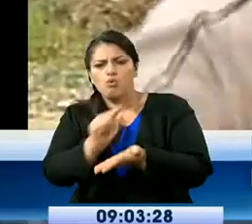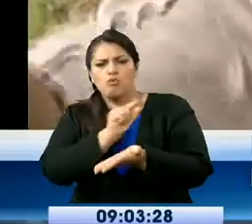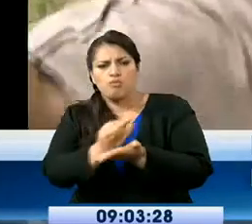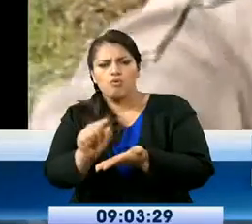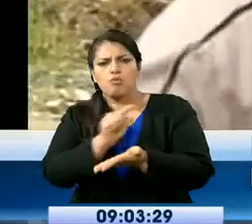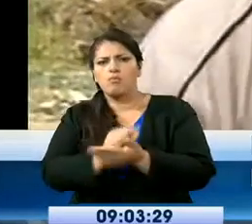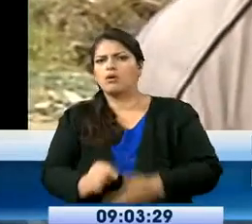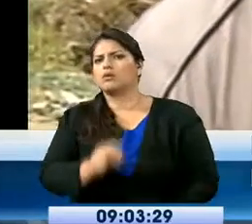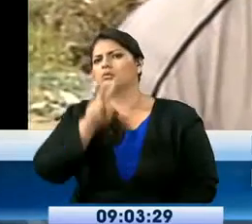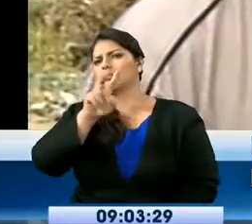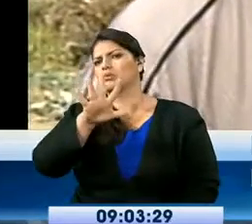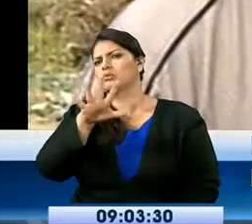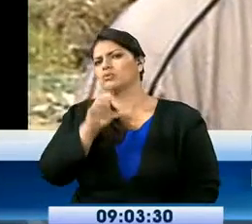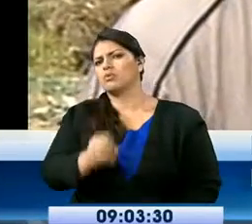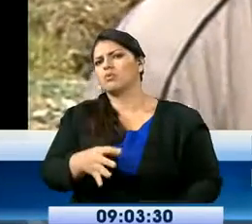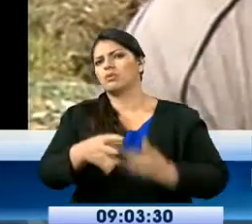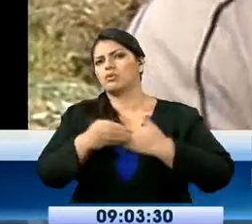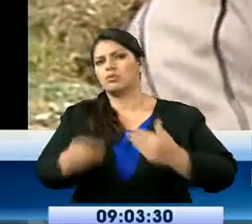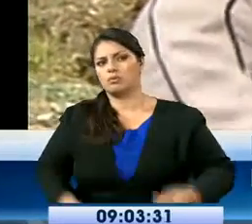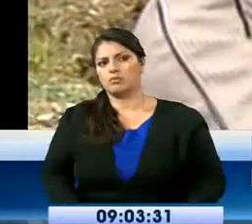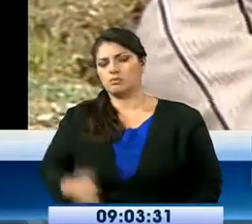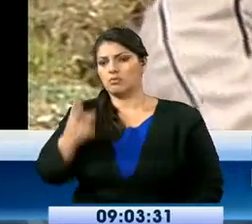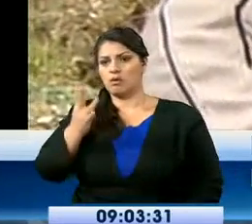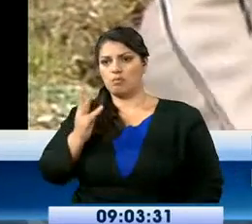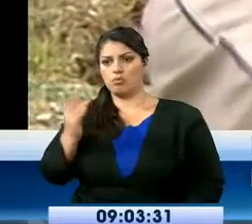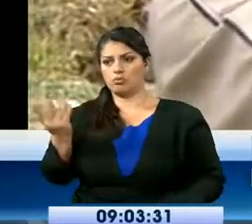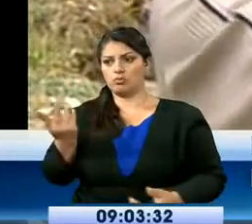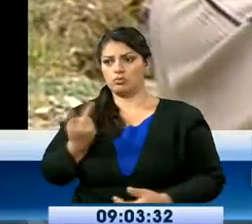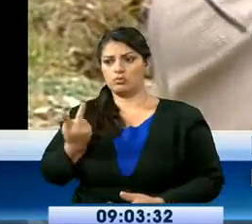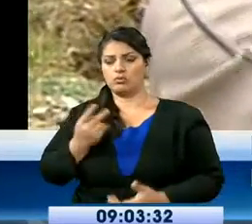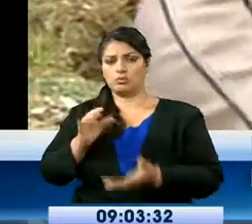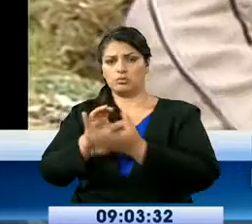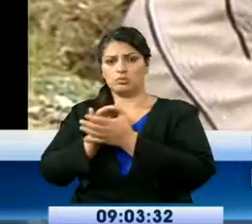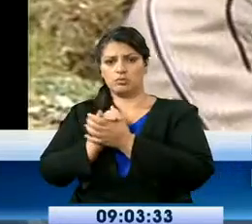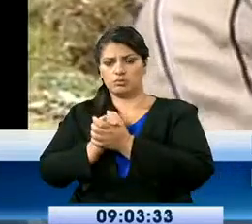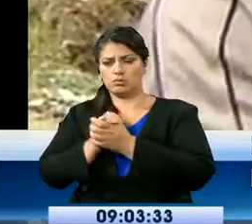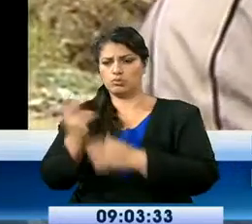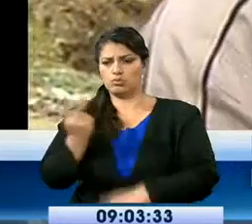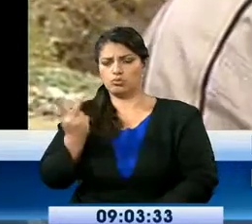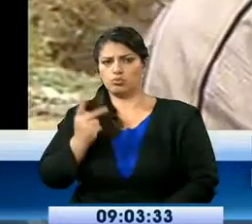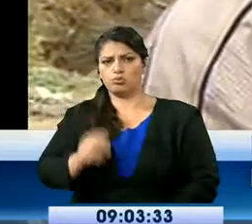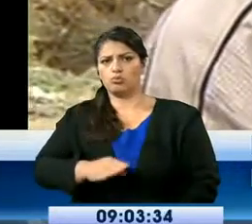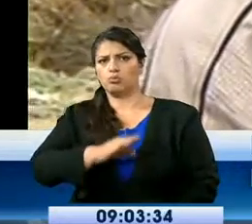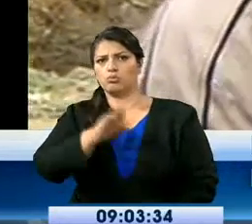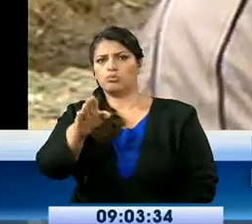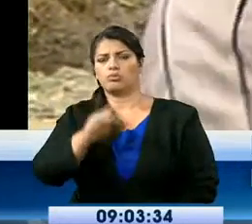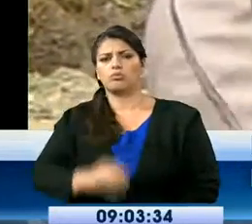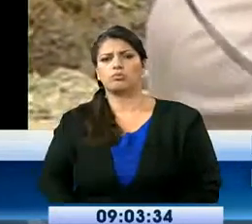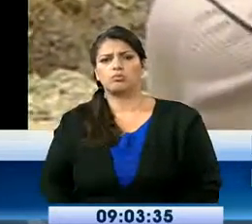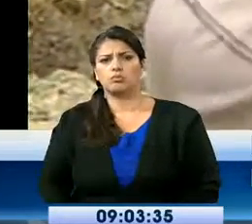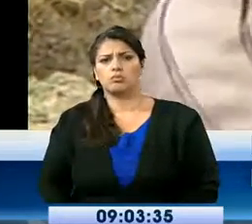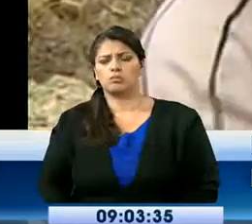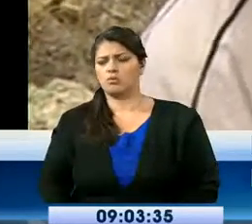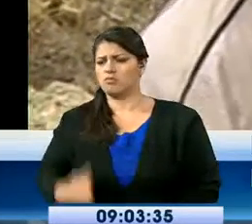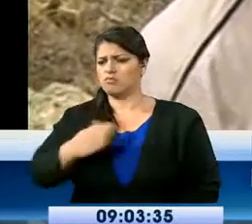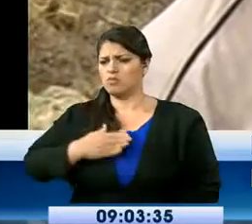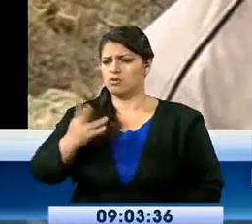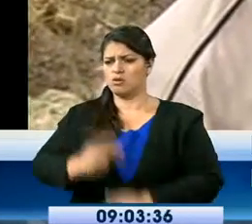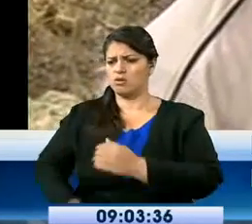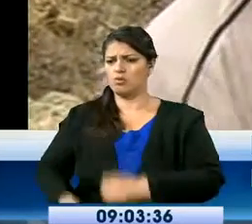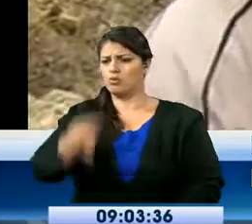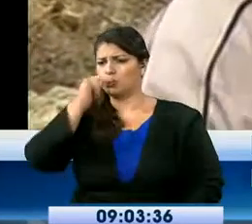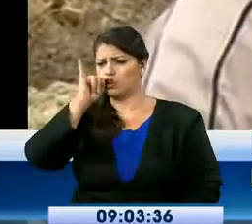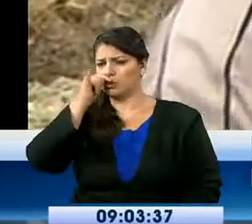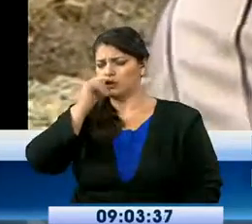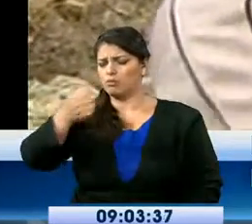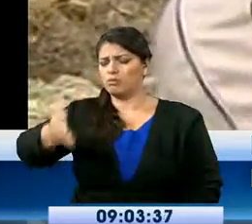esposa a pagar eso. O yo, y me dijeron ellos que mi niño tiene 9 años. Yo, me da miedo andar en esa luz, oiga,